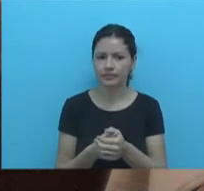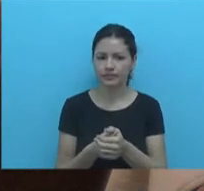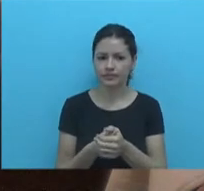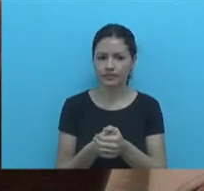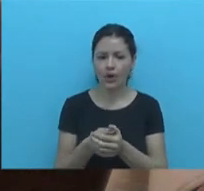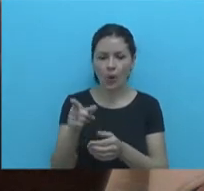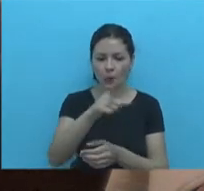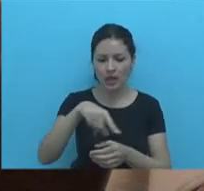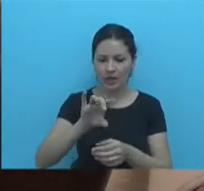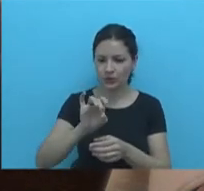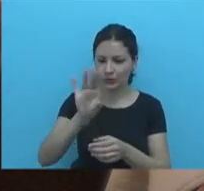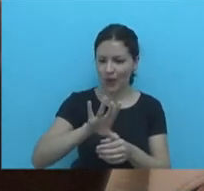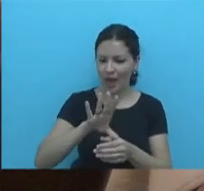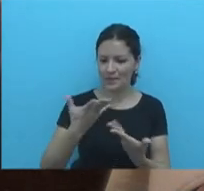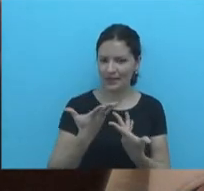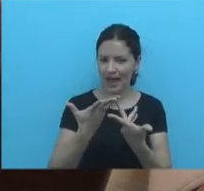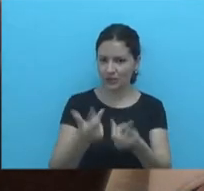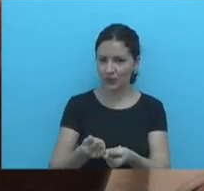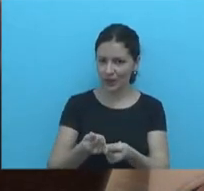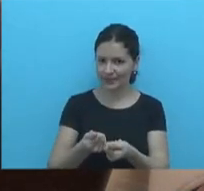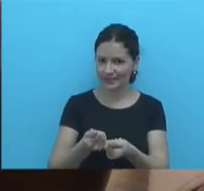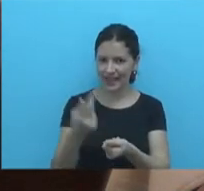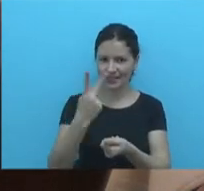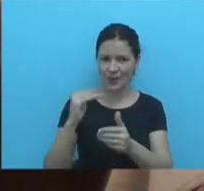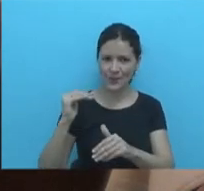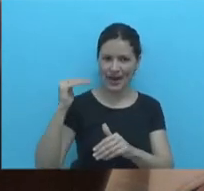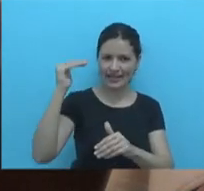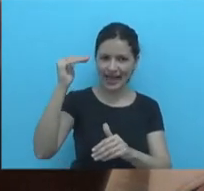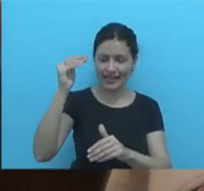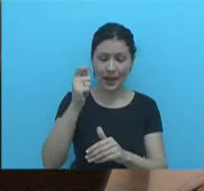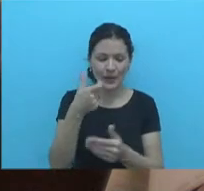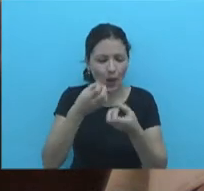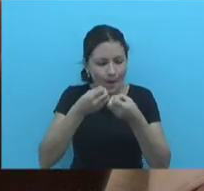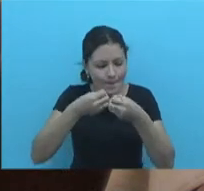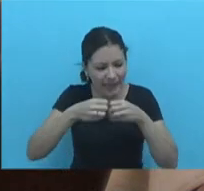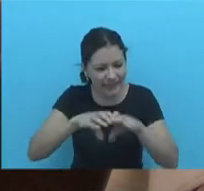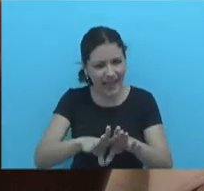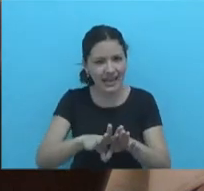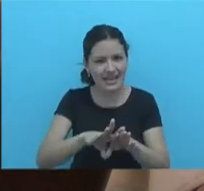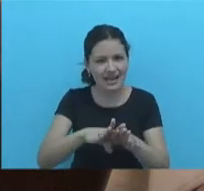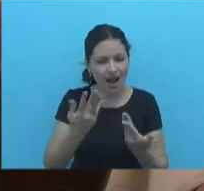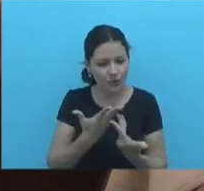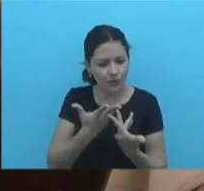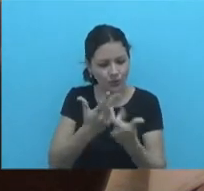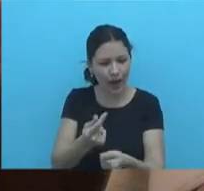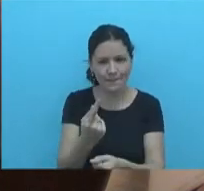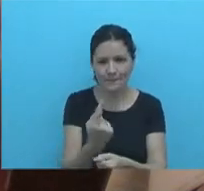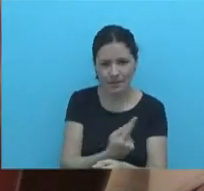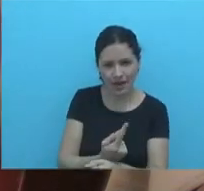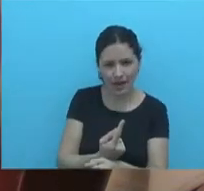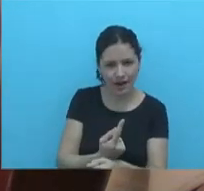a solamente el anteúltimo y el último año, cuando tendrían que empezar el apoyo del primero a quinto año.